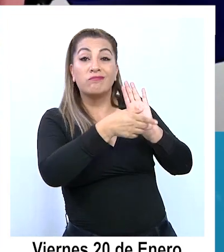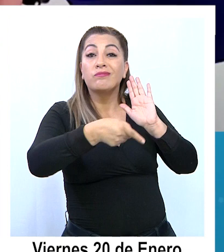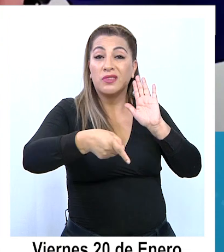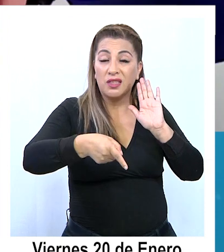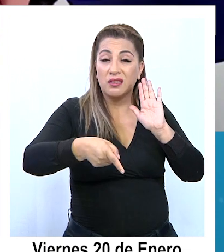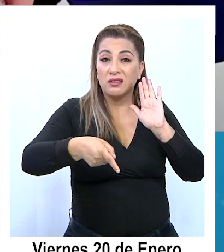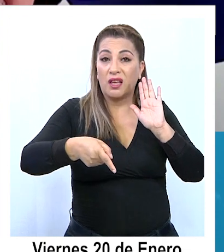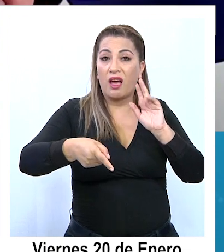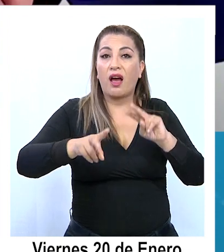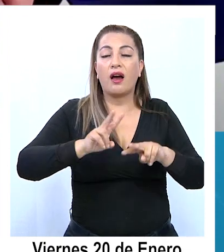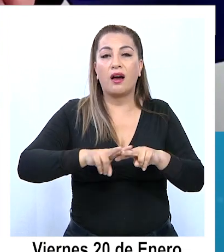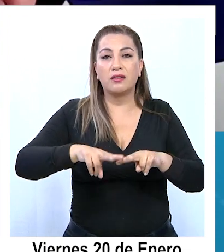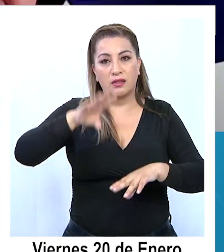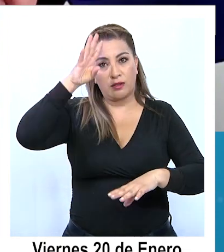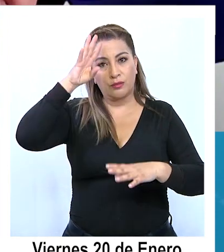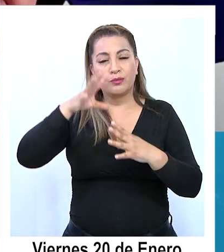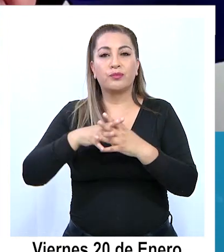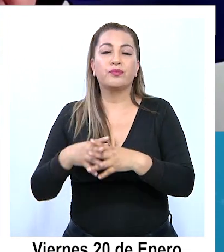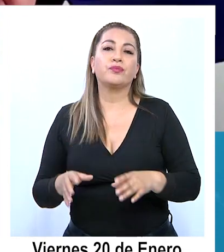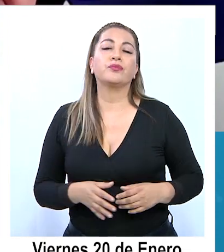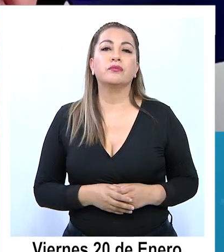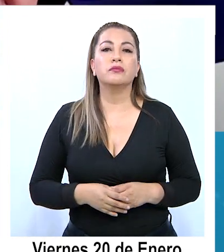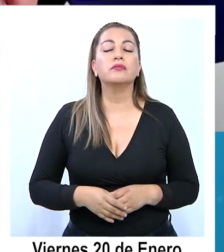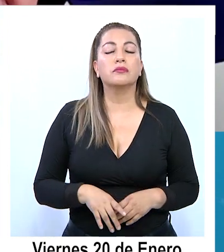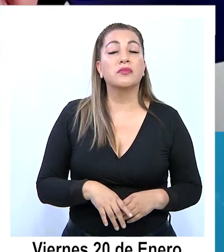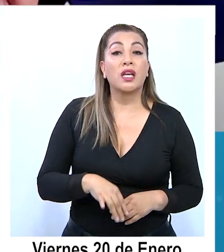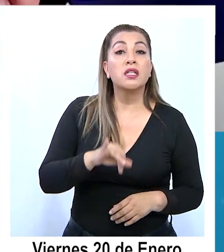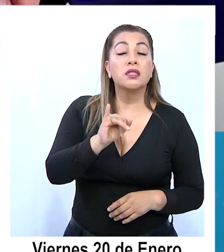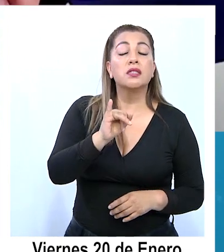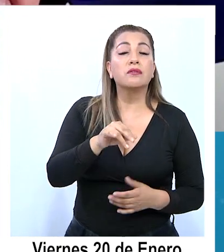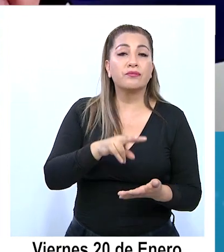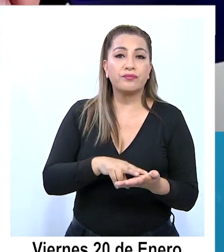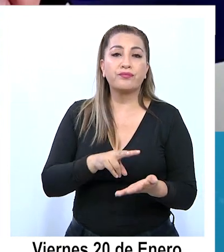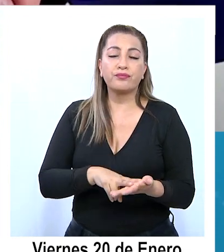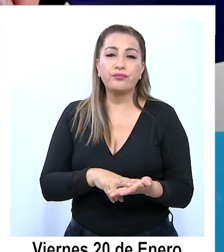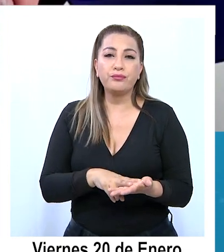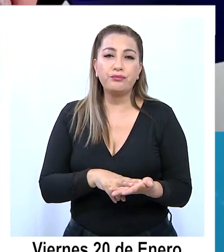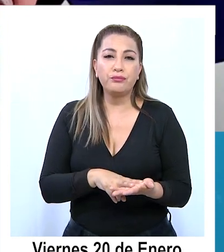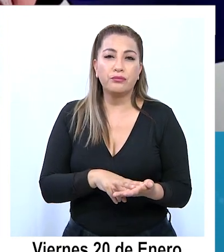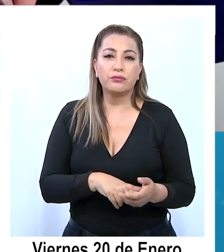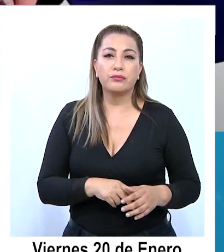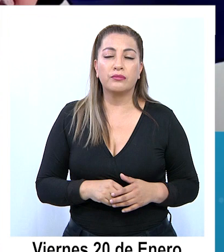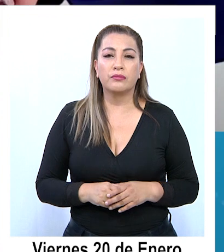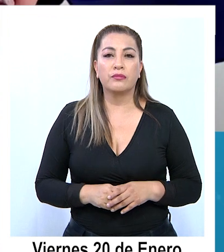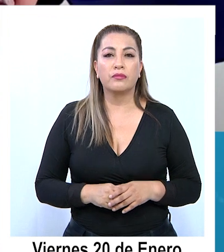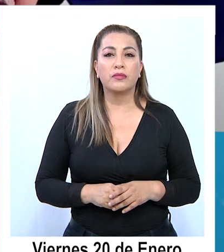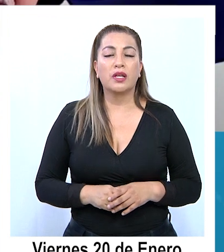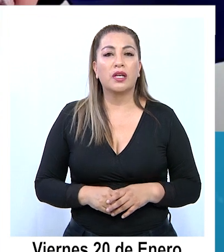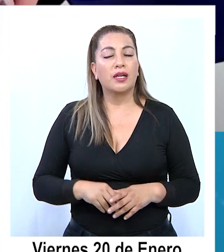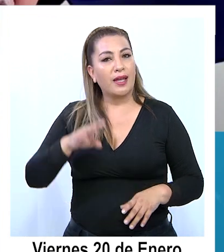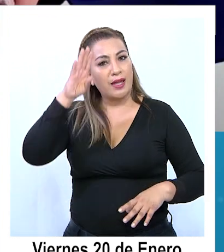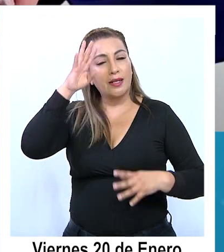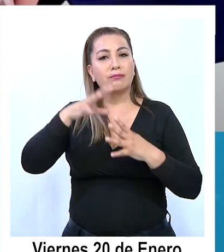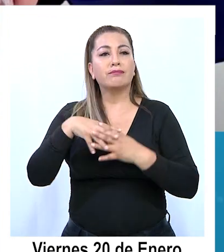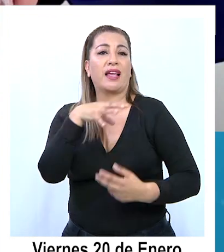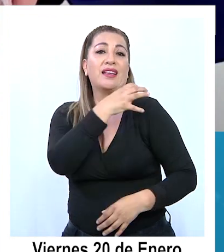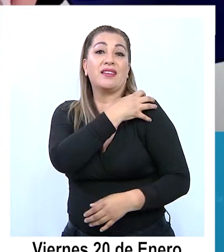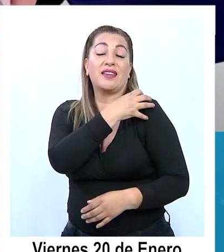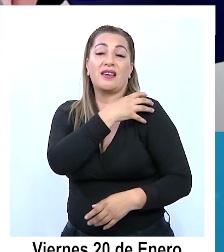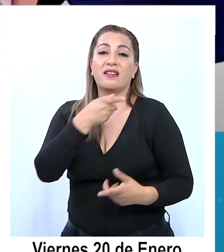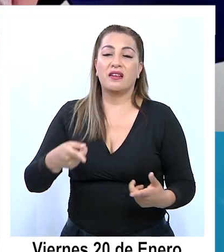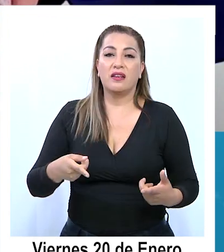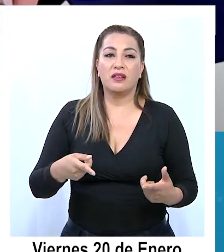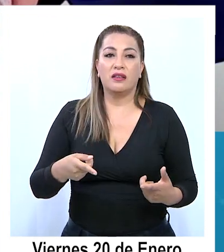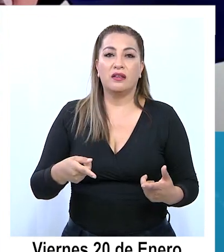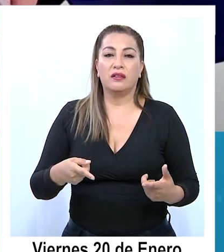tener que hacer las Fuerzas Armadas. Efectivamente, yo creo que más allá del comentario del general Iturriaga, ellos son